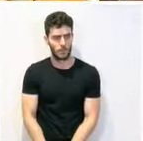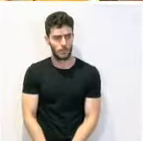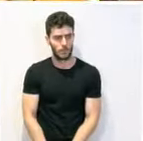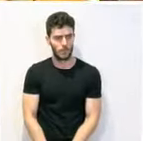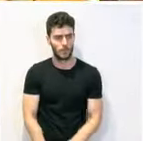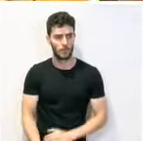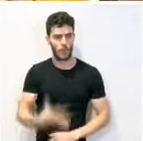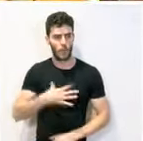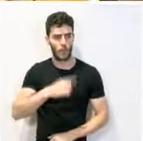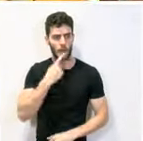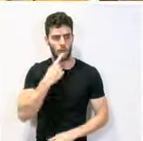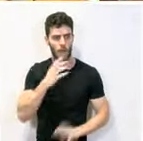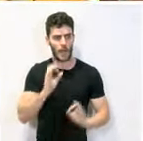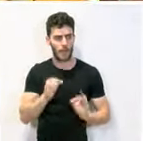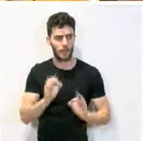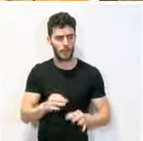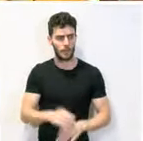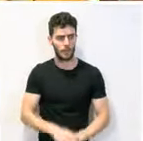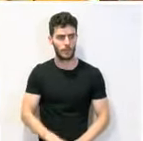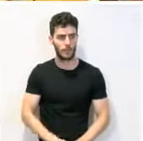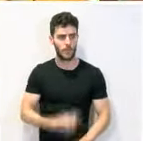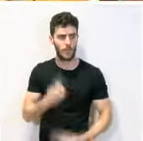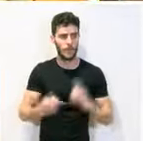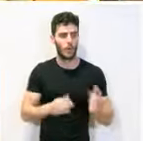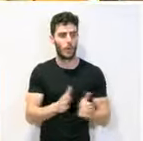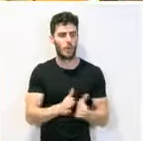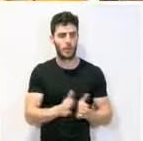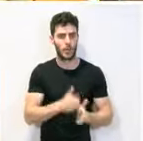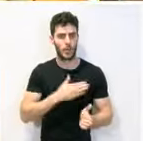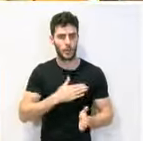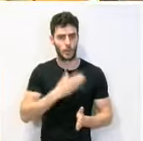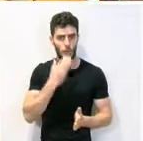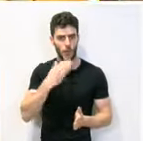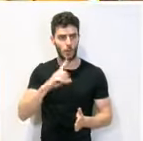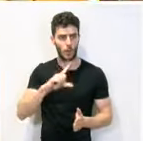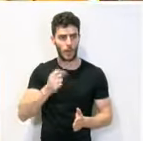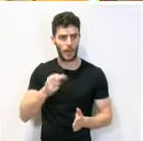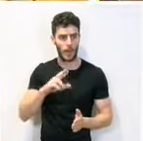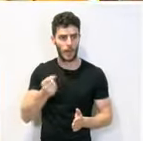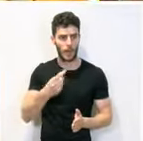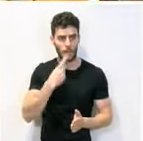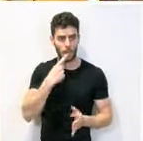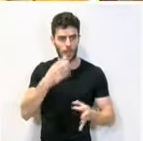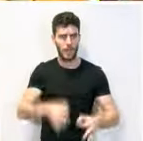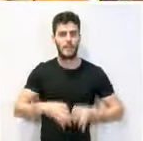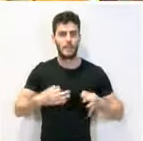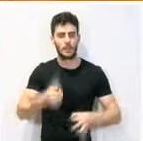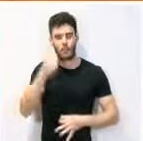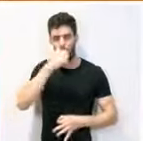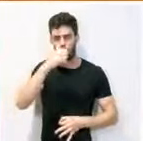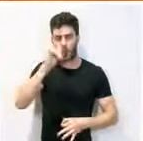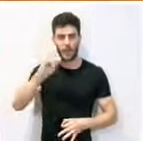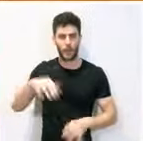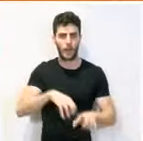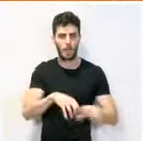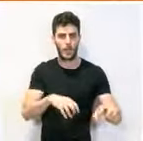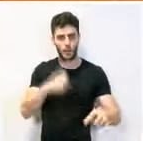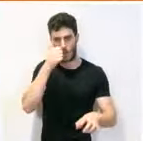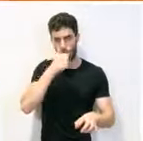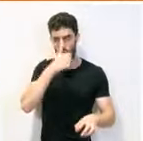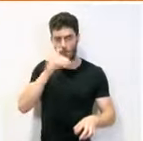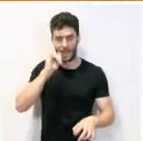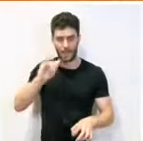razón algún compañero mío, como Cayo Lara, que decía siempre que el vino de La Rioja, la mayor parte del vino de La